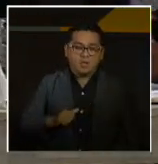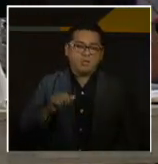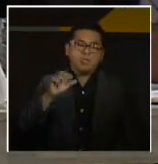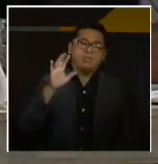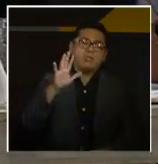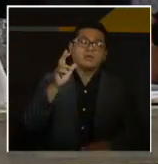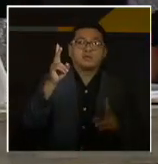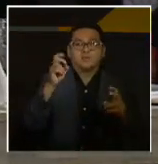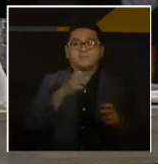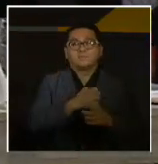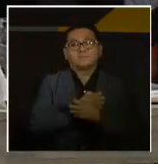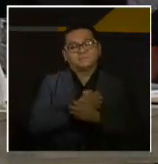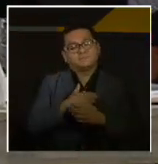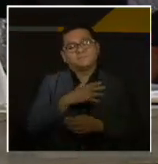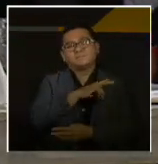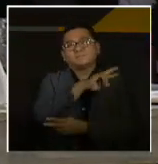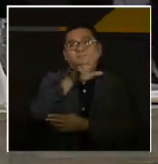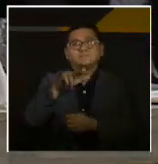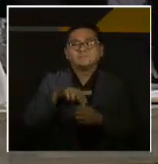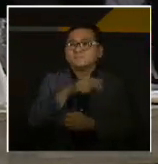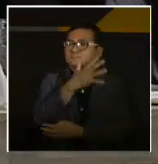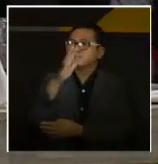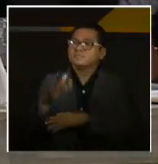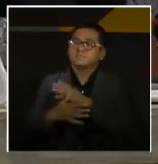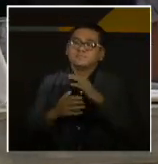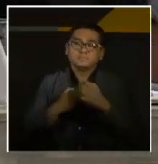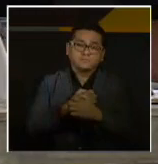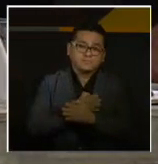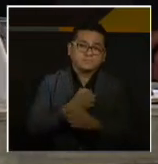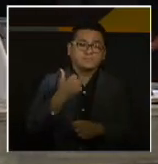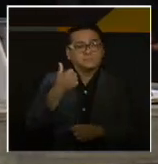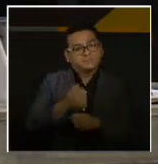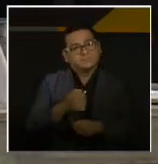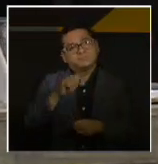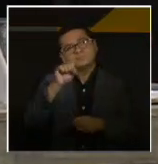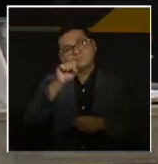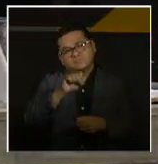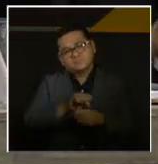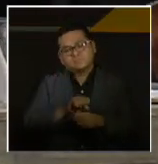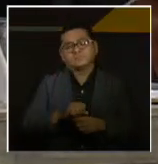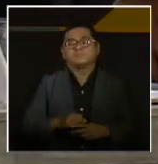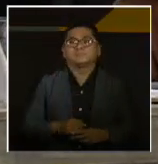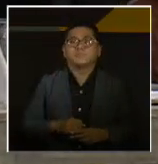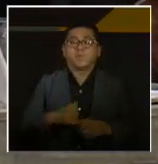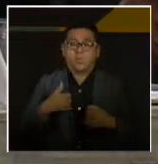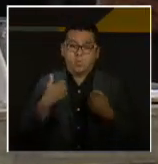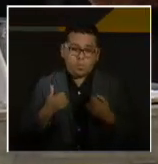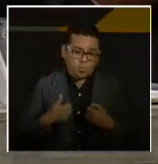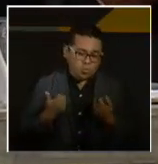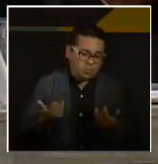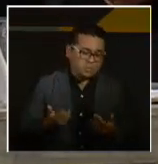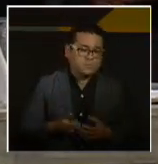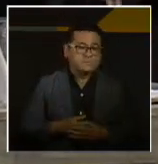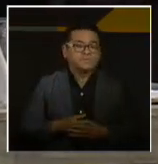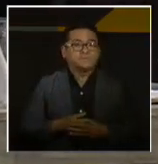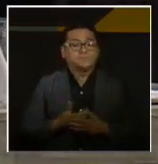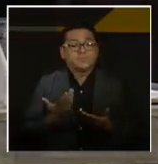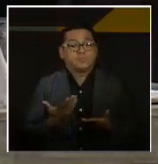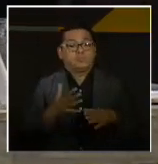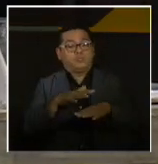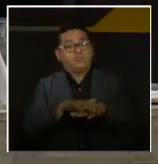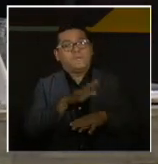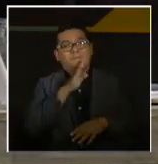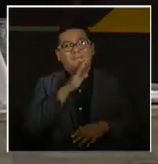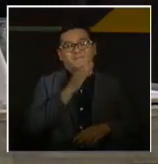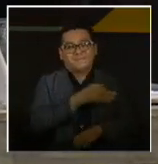el tema de la educación ambiental. Dimos educación ambiental desde primaria, secundaria, a los jóvenes, involucramos